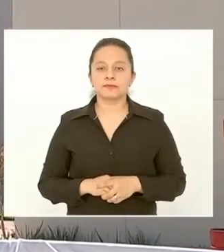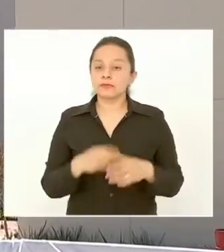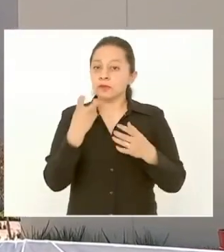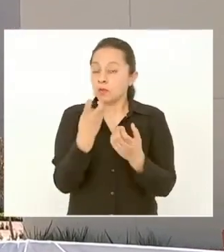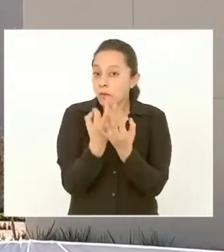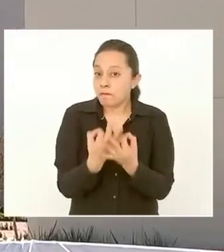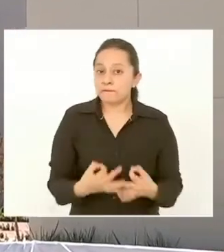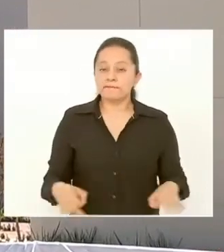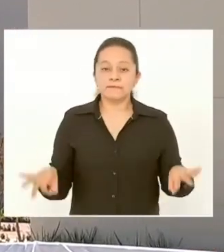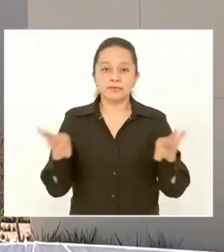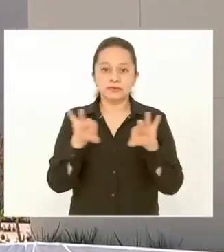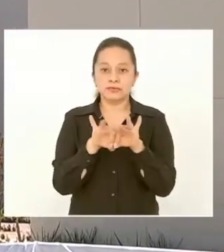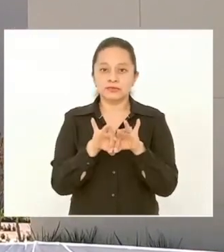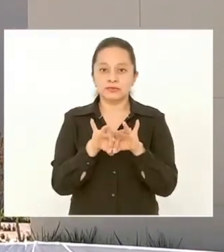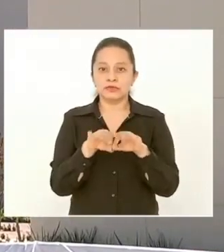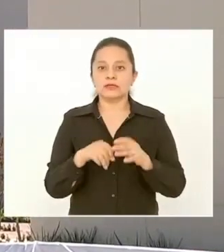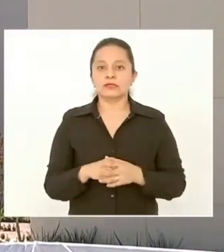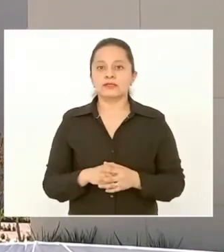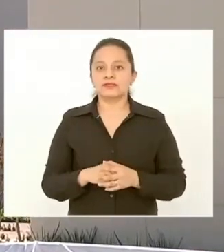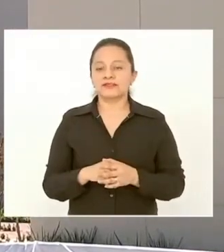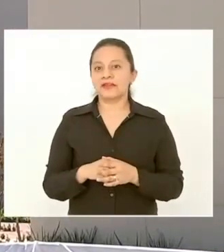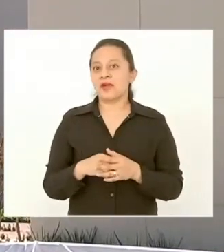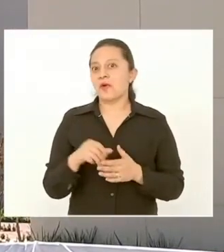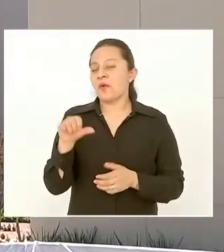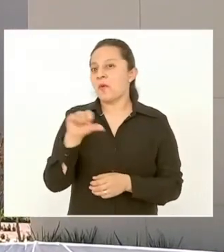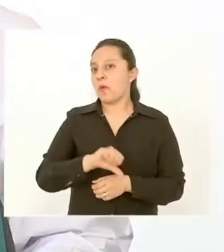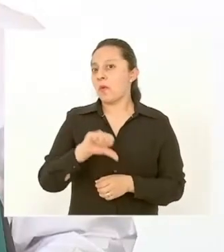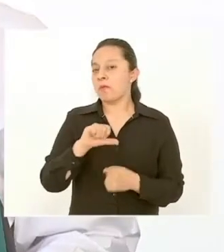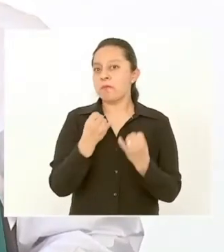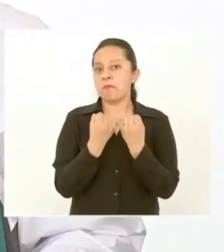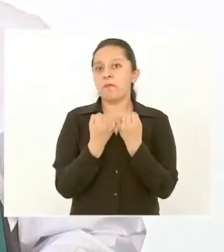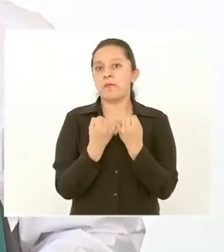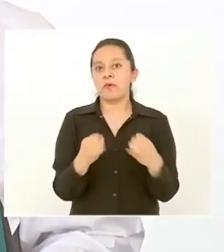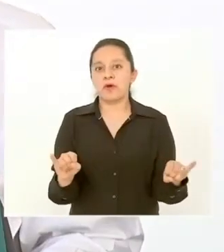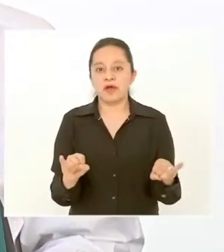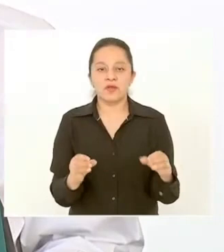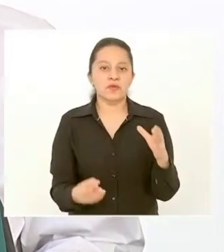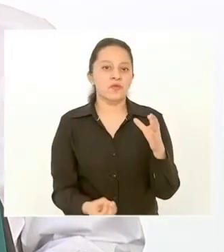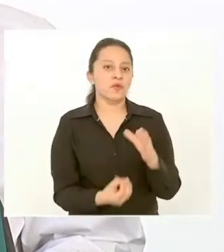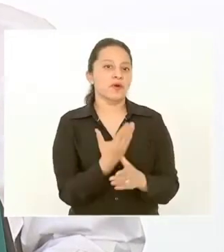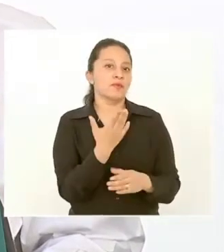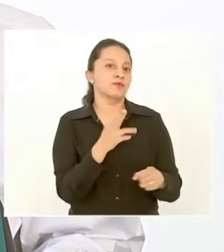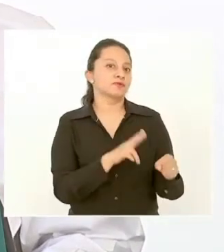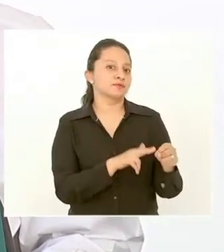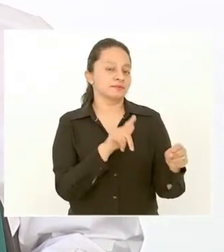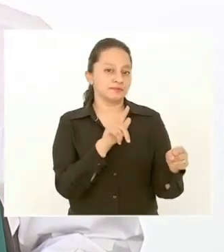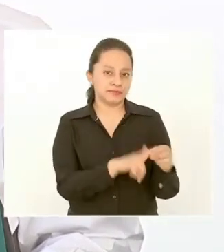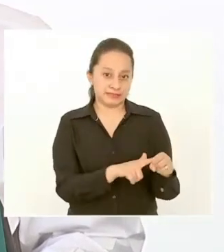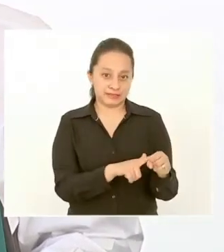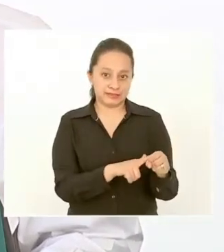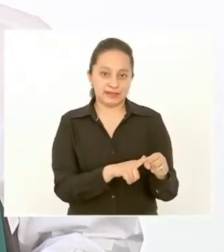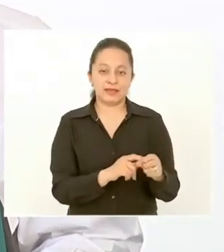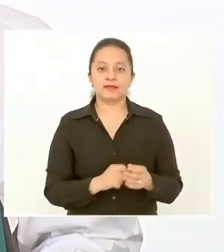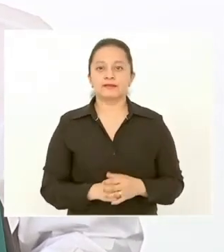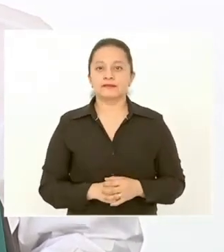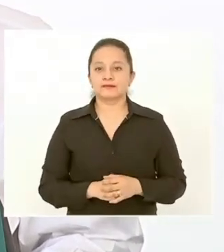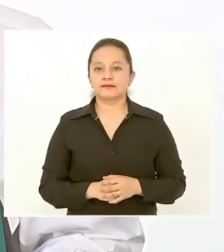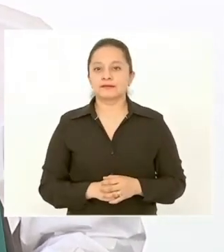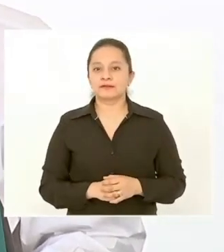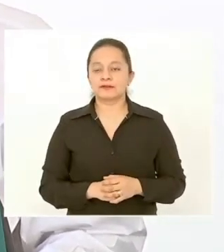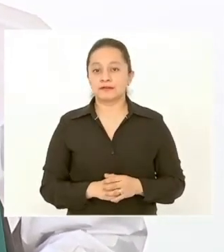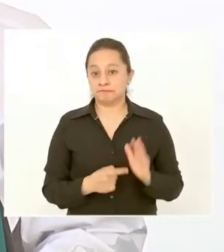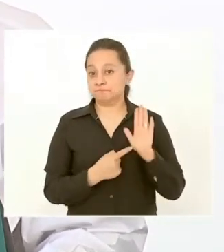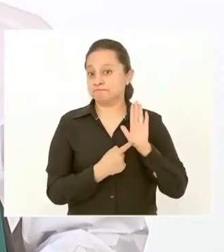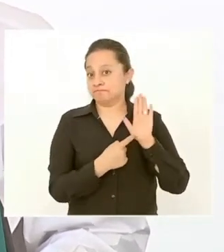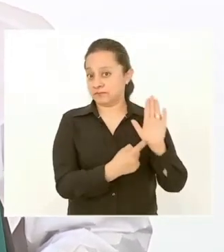el que se esté inaugurando el día de hoy este hospital que garantiza lo que establece el artículo